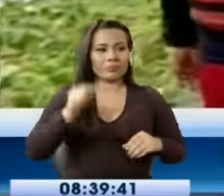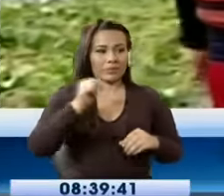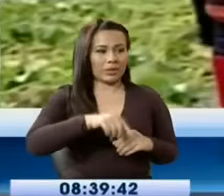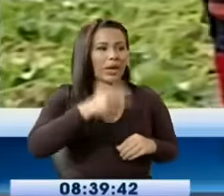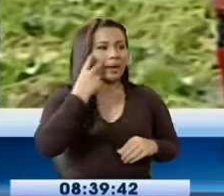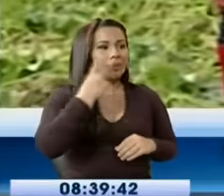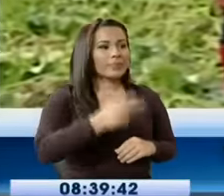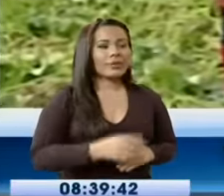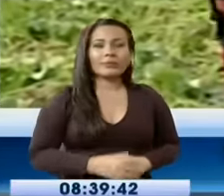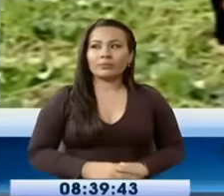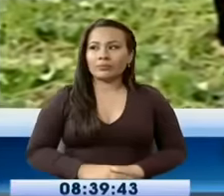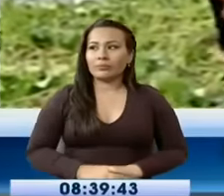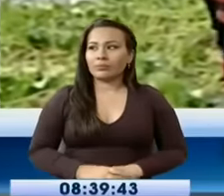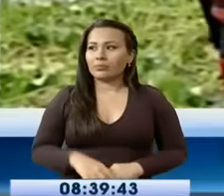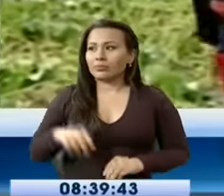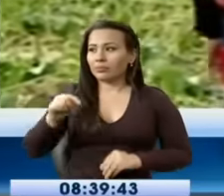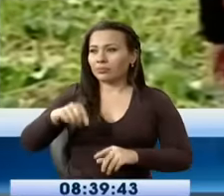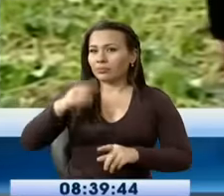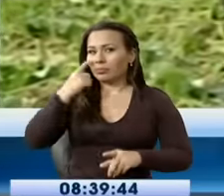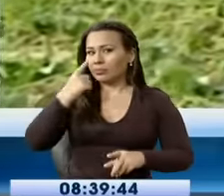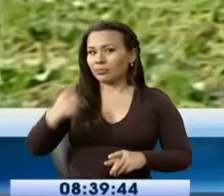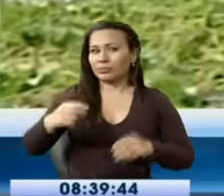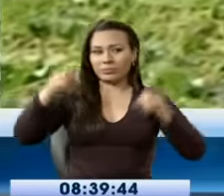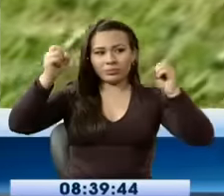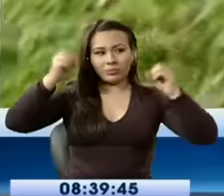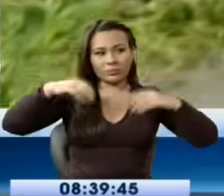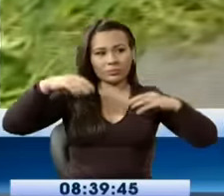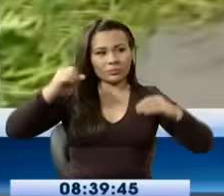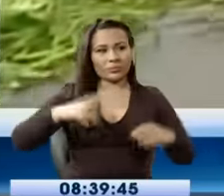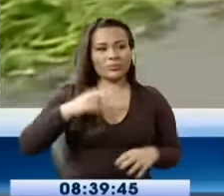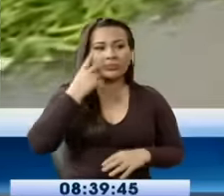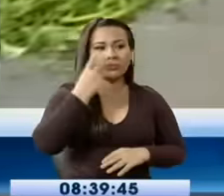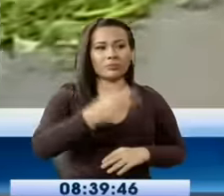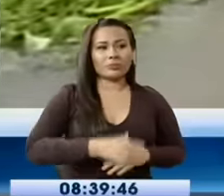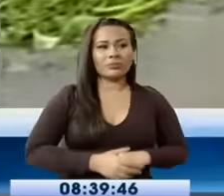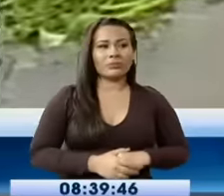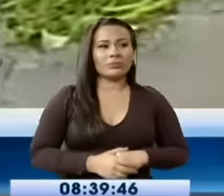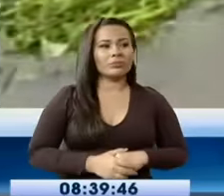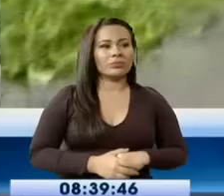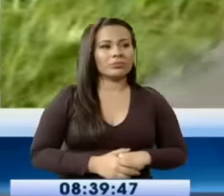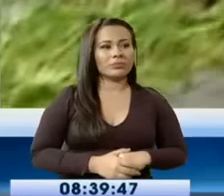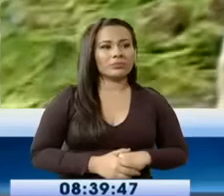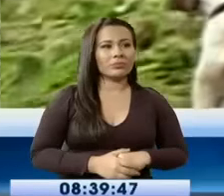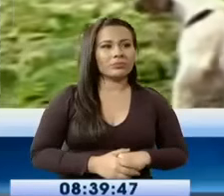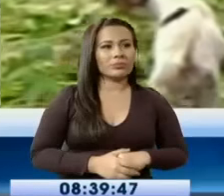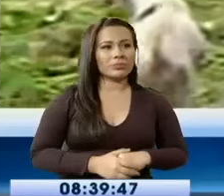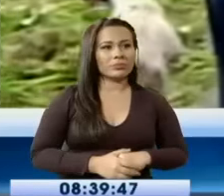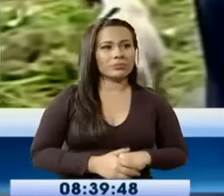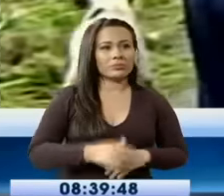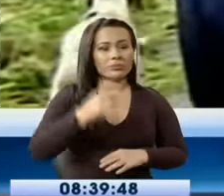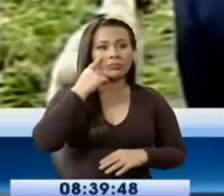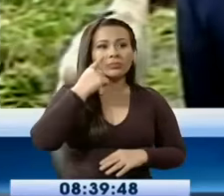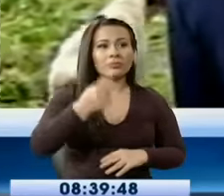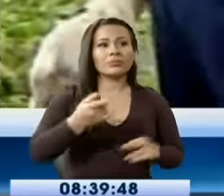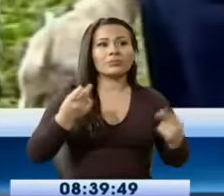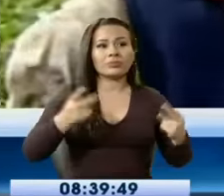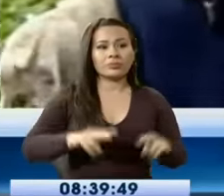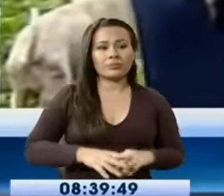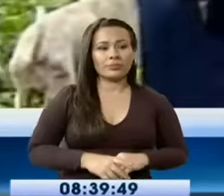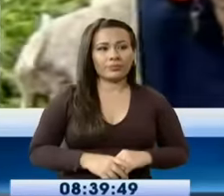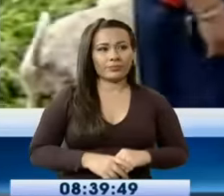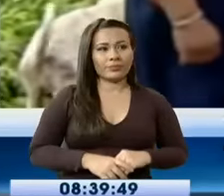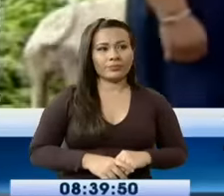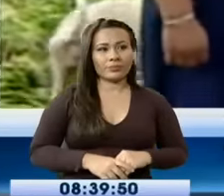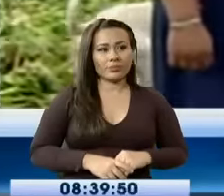hacer otro ingreso porque todavía van a sacar a otras personas más porque les han pedido que los ayuden a